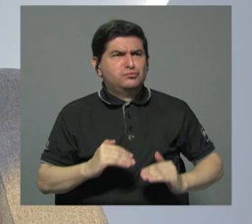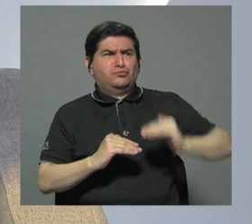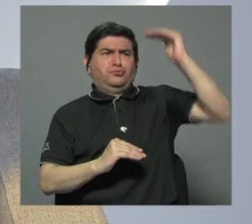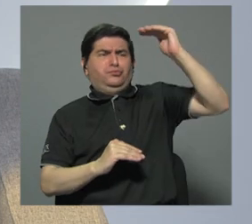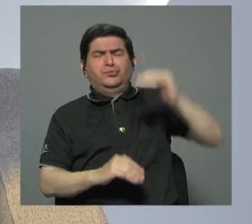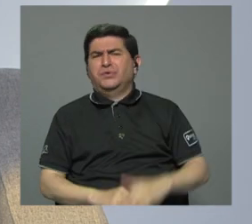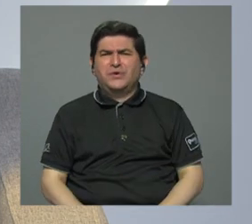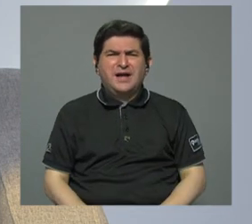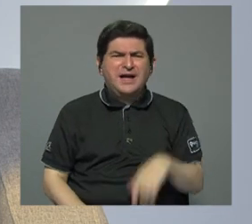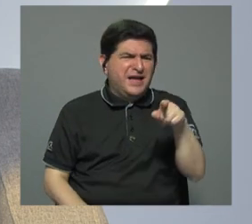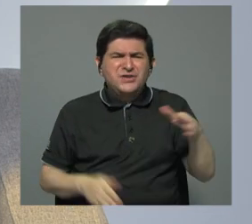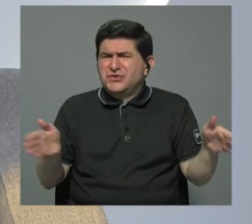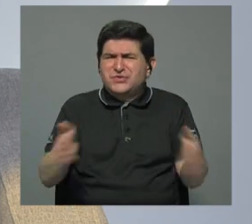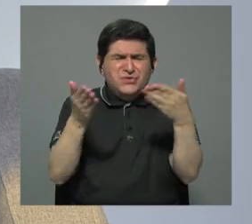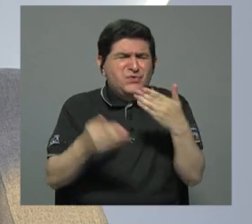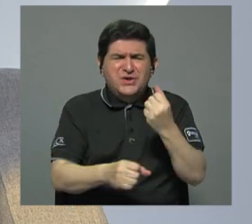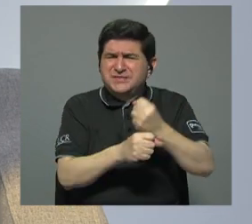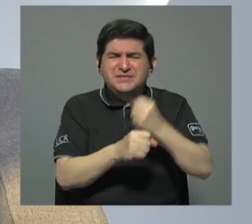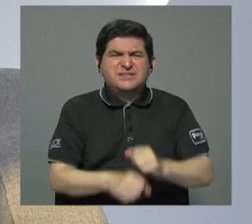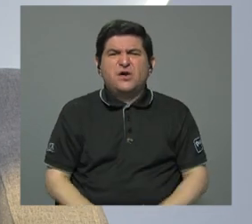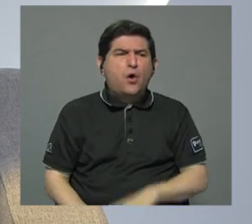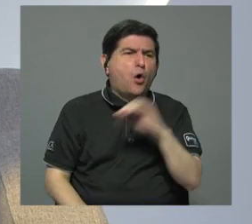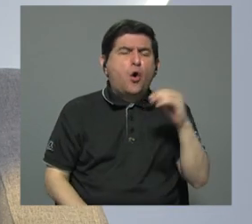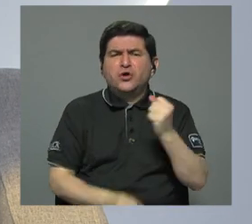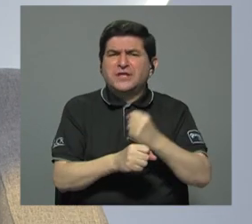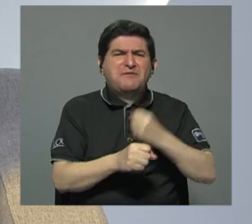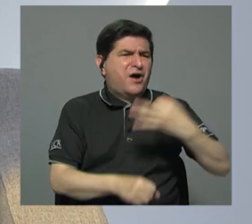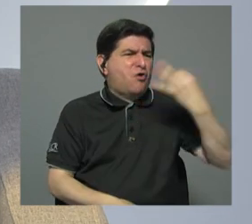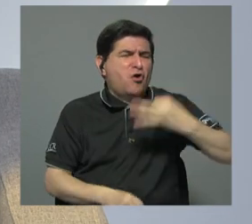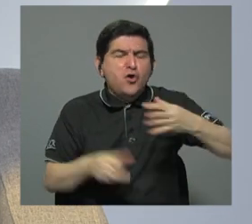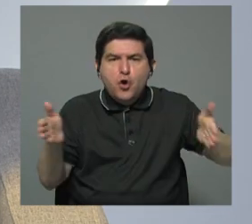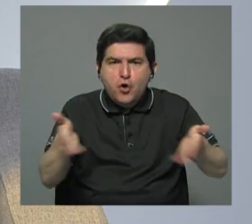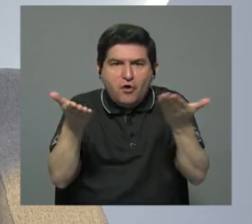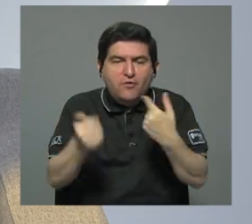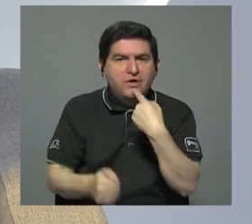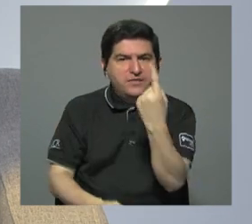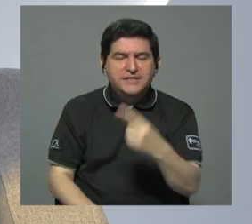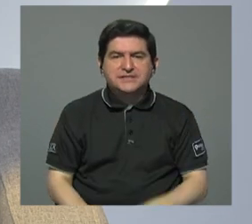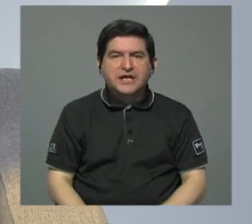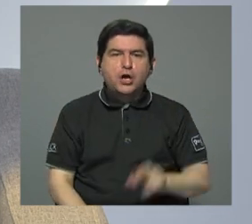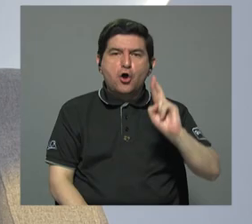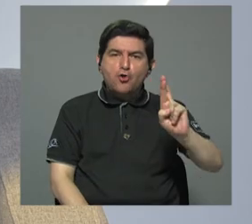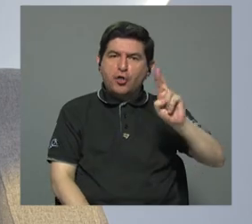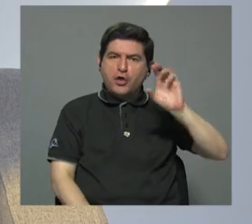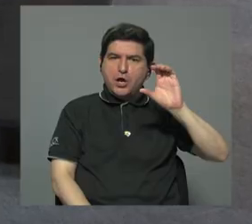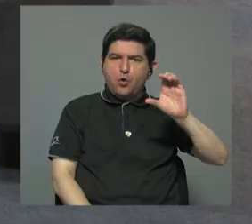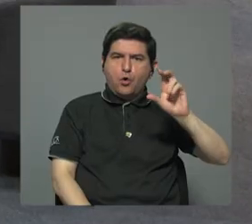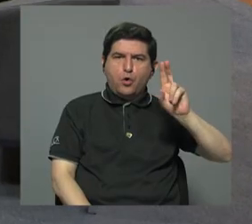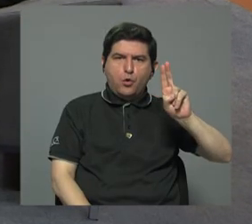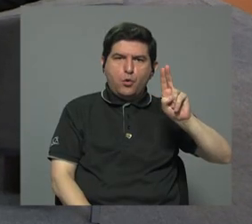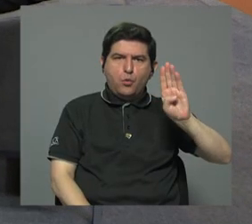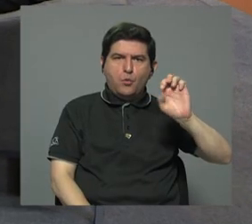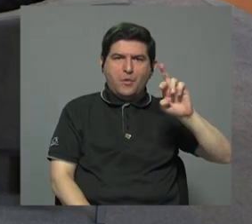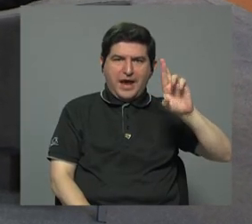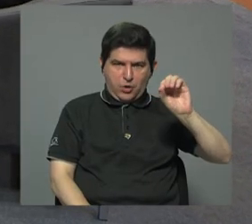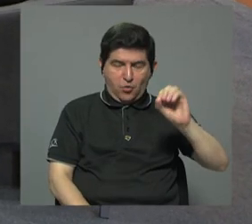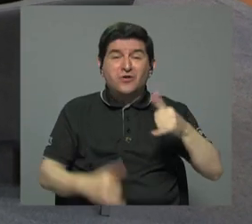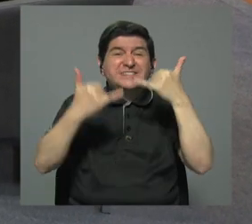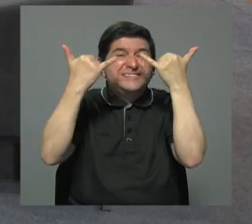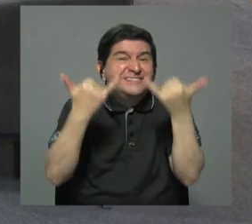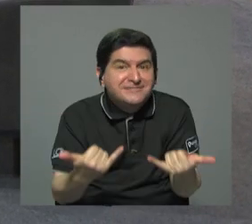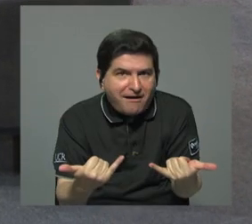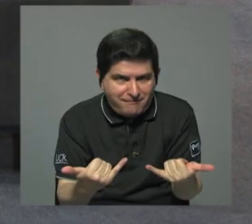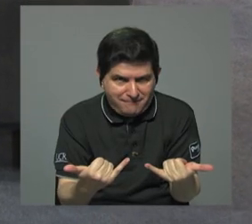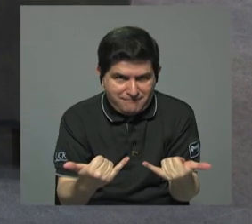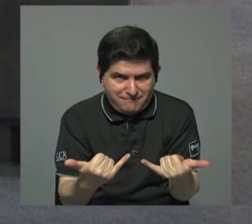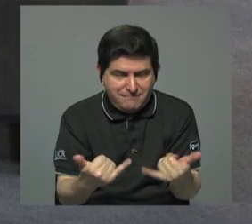el empleo y fomentan la informalidad. Eso dijo don Rodrigo Cubero. Y han habido ya